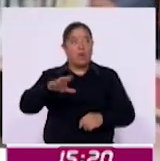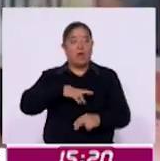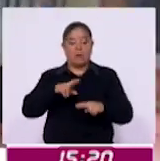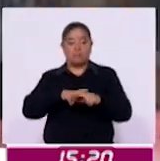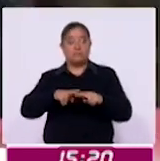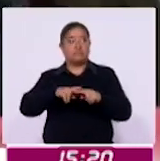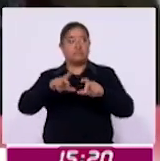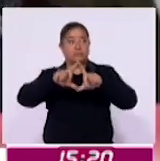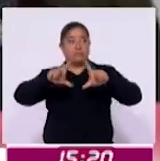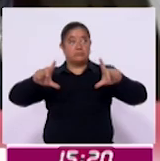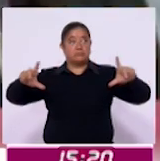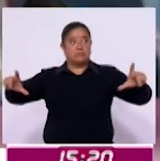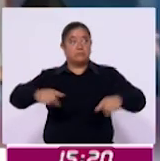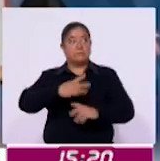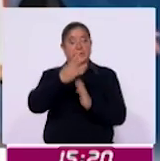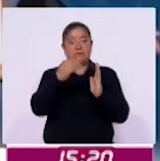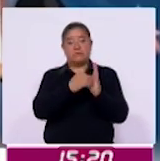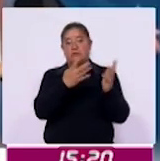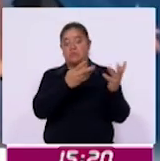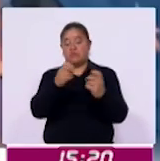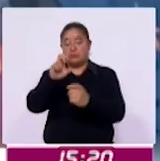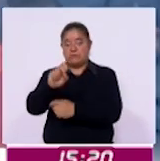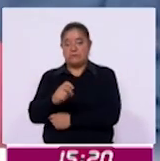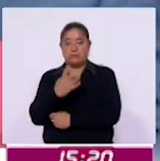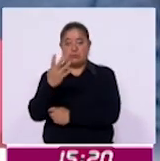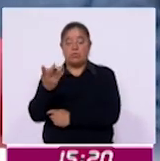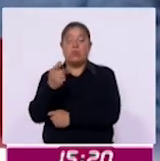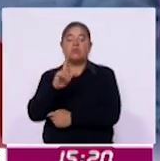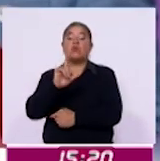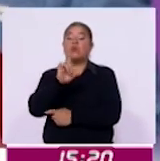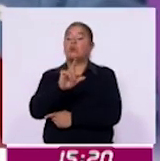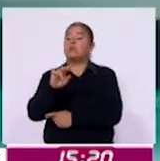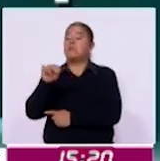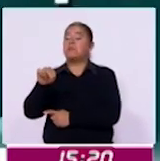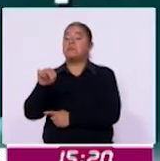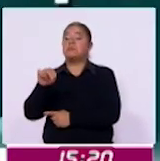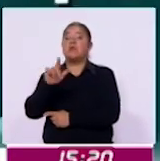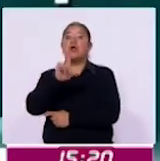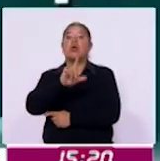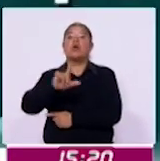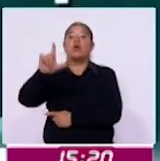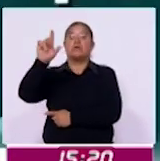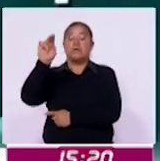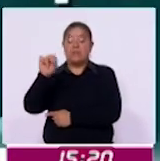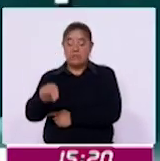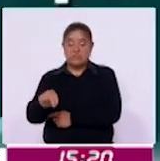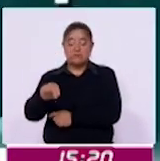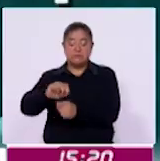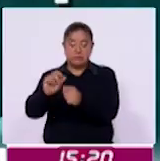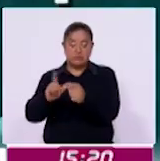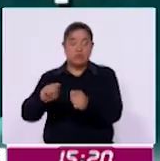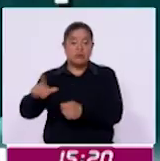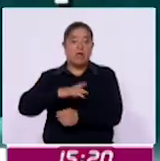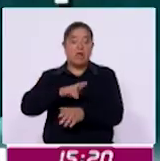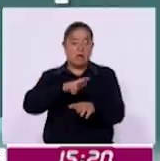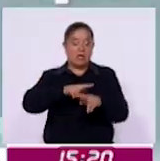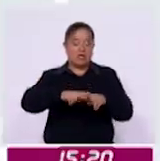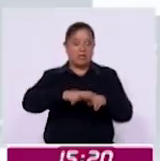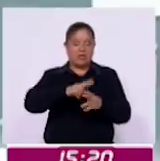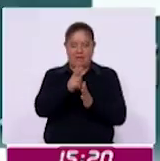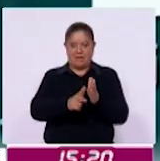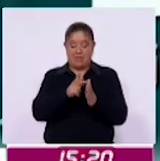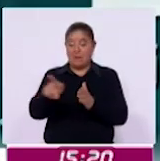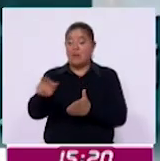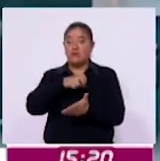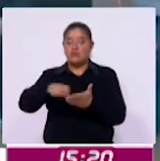del sorteo mayor número 3934 de la Lotería Nacional alusiva al Tren Maya. Este billete ya está disponible para su adquisición,